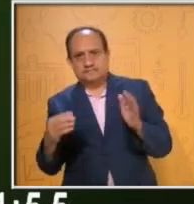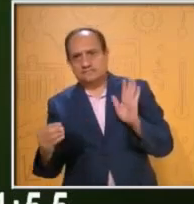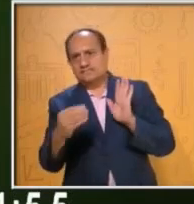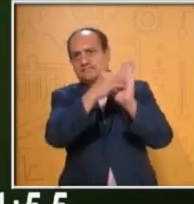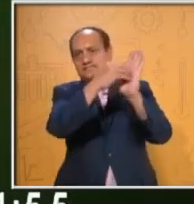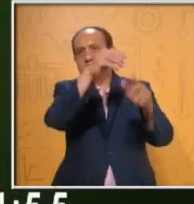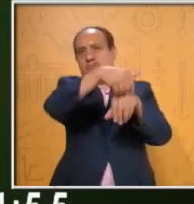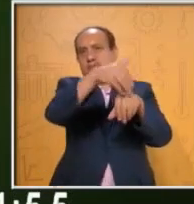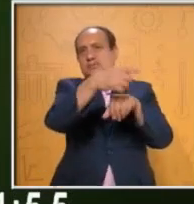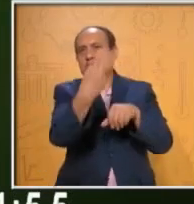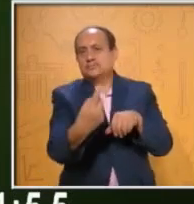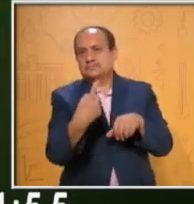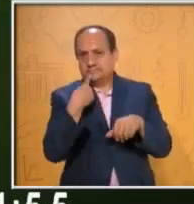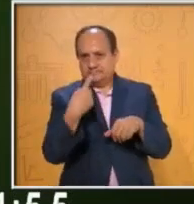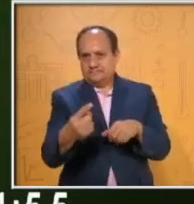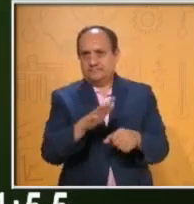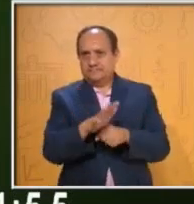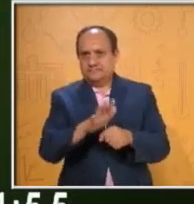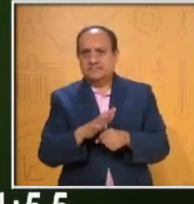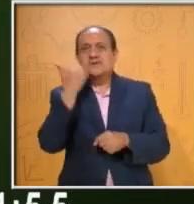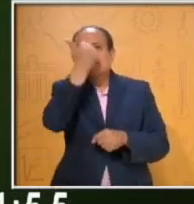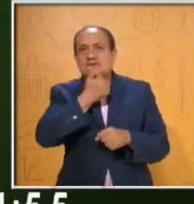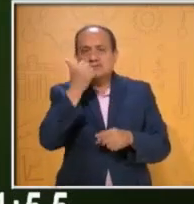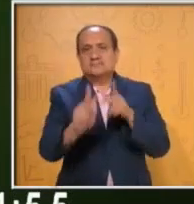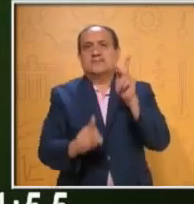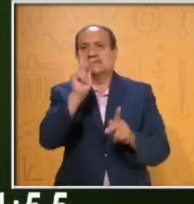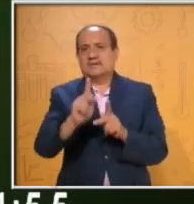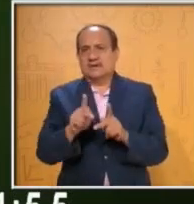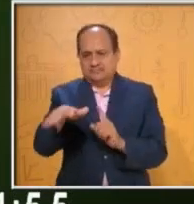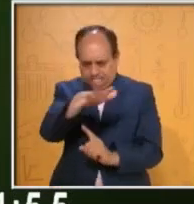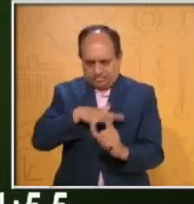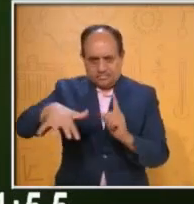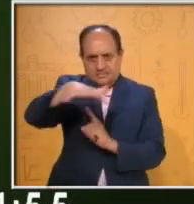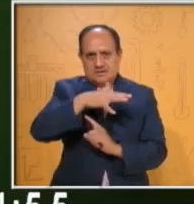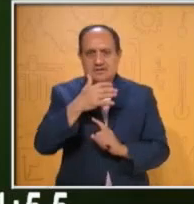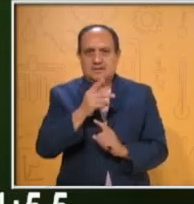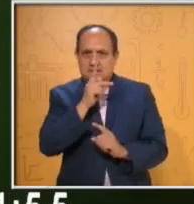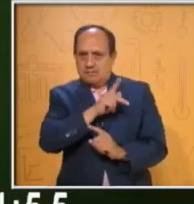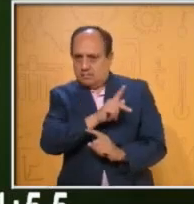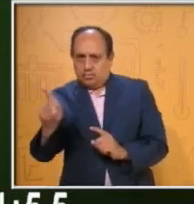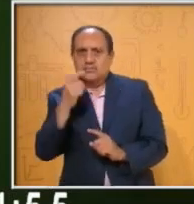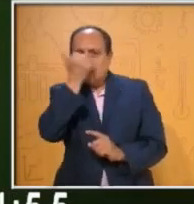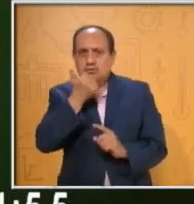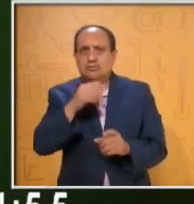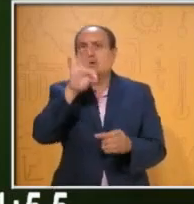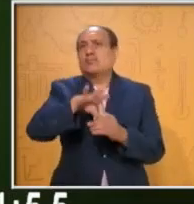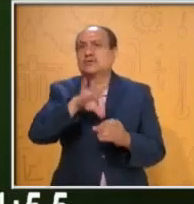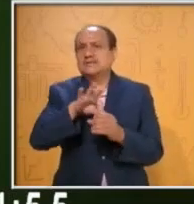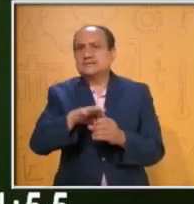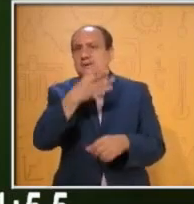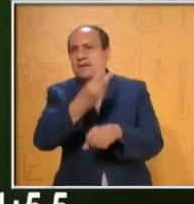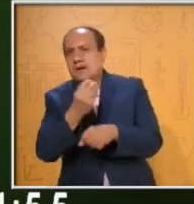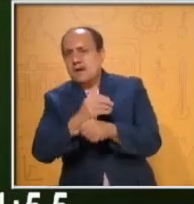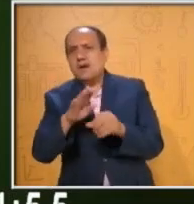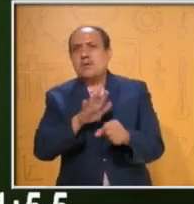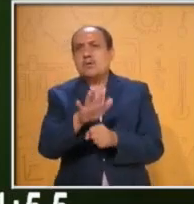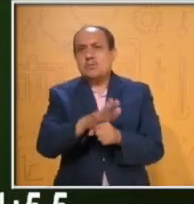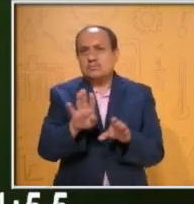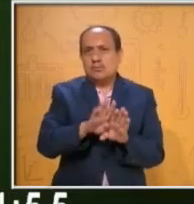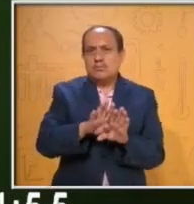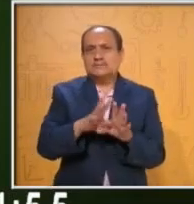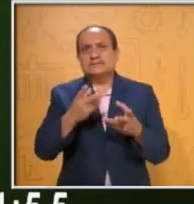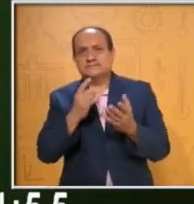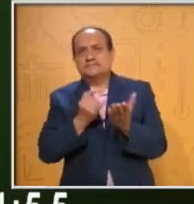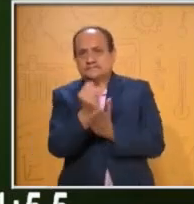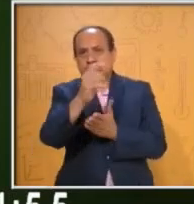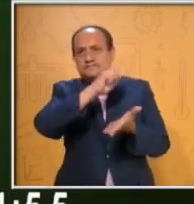número uno, que dice, los alumnos platicaron entre ellos. Mediante votaciones buscaron una solución y decidieron escribirle